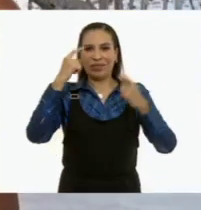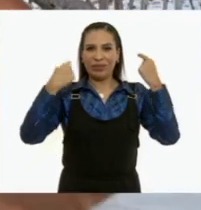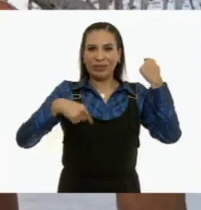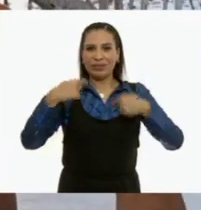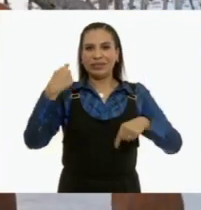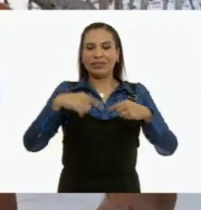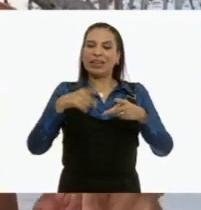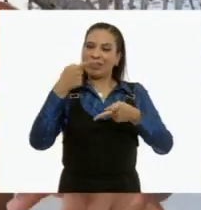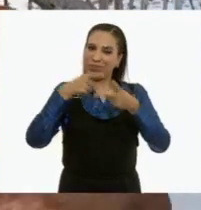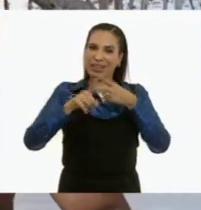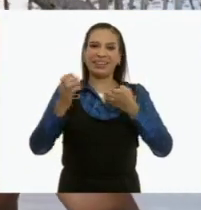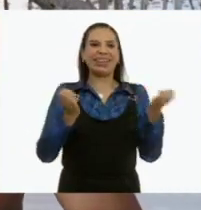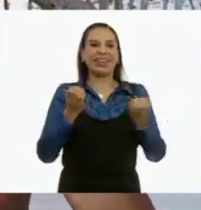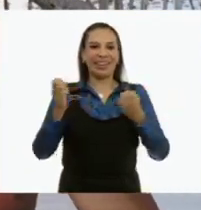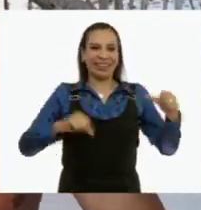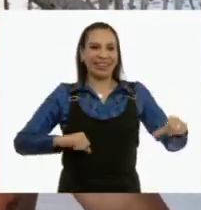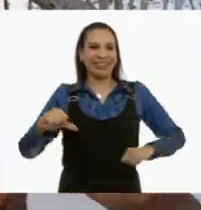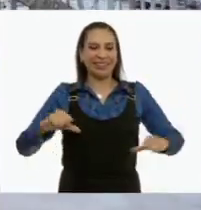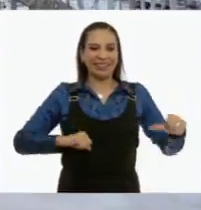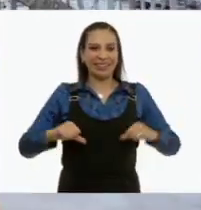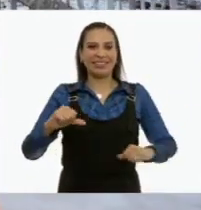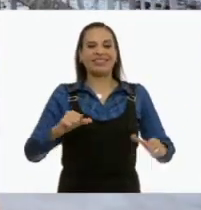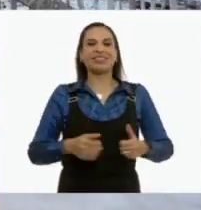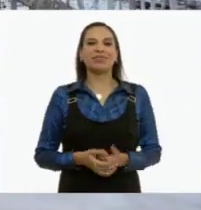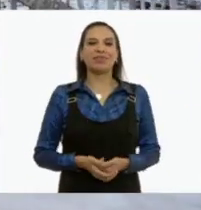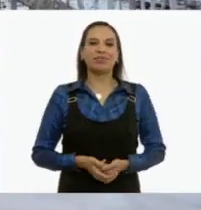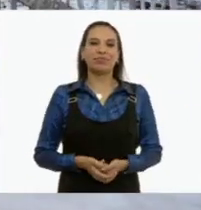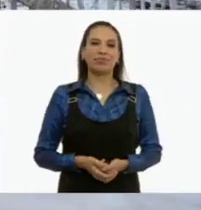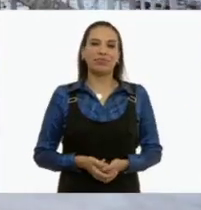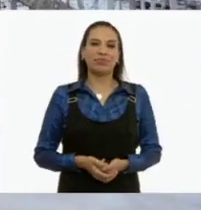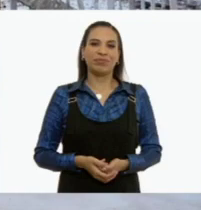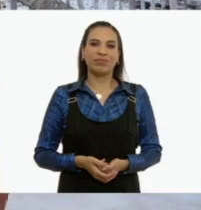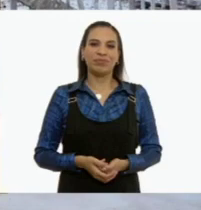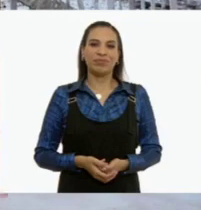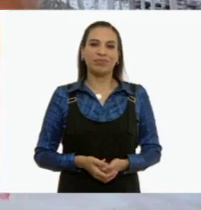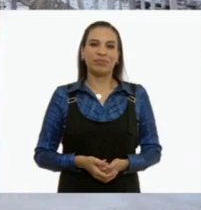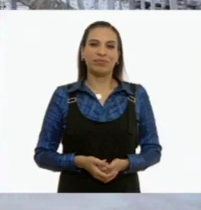Y pues que venga la rutina, ¡actívense todos!